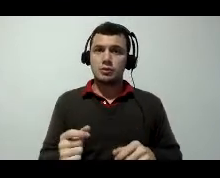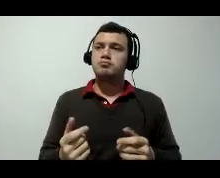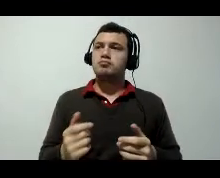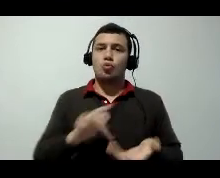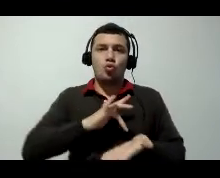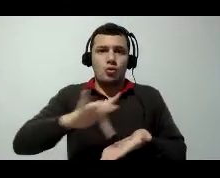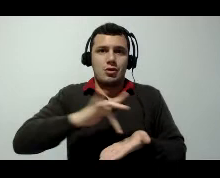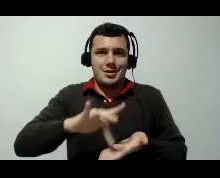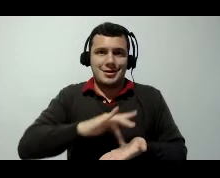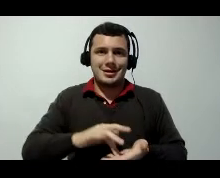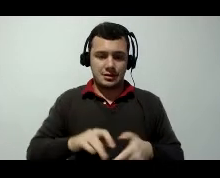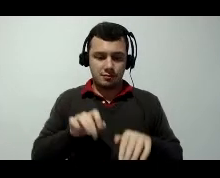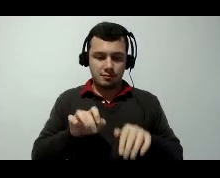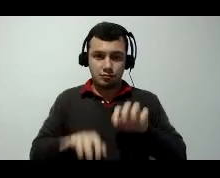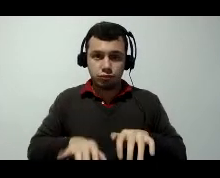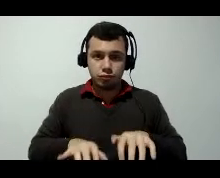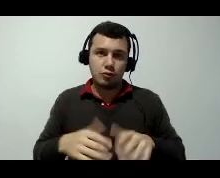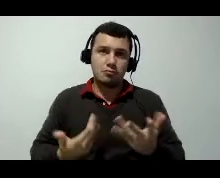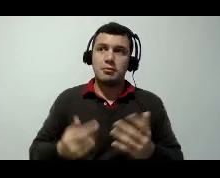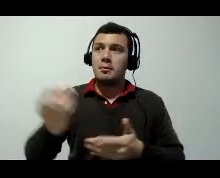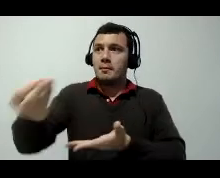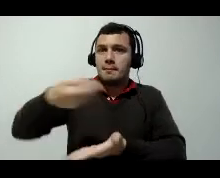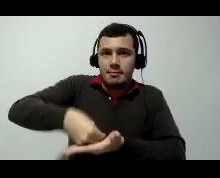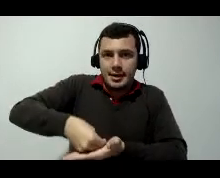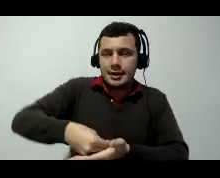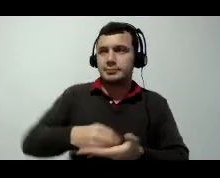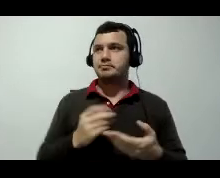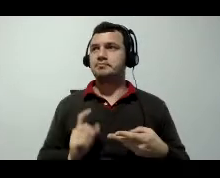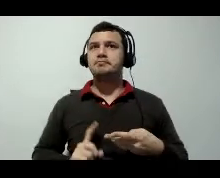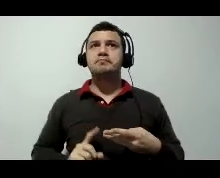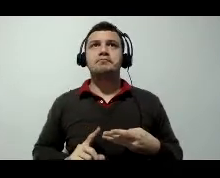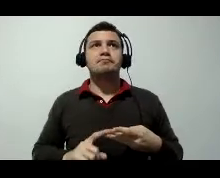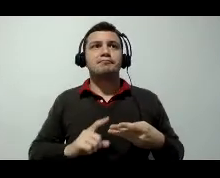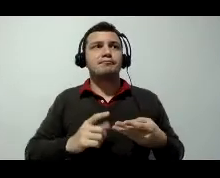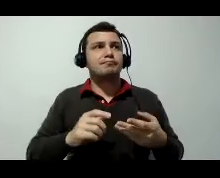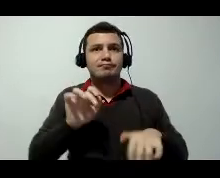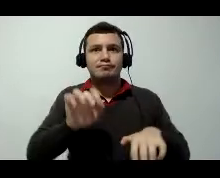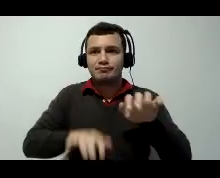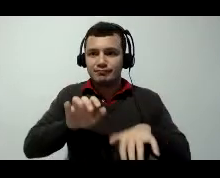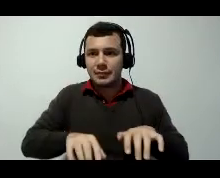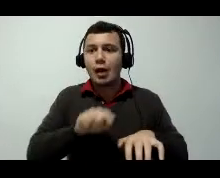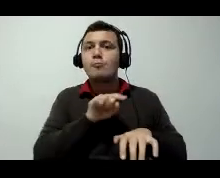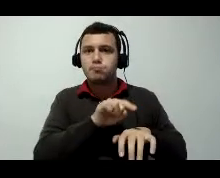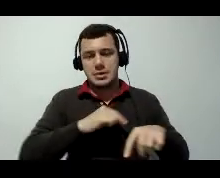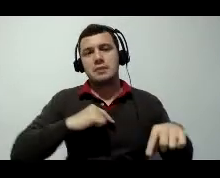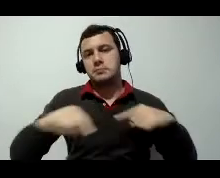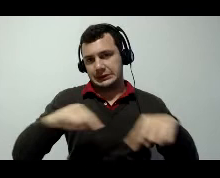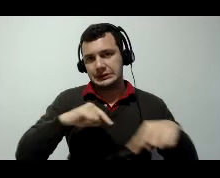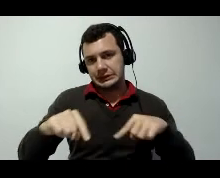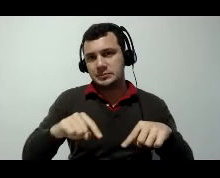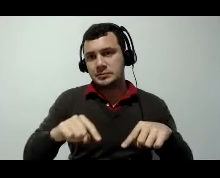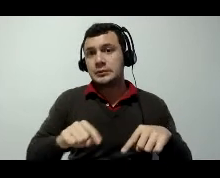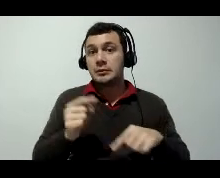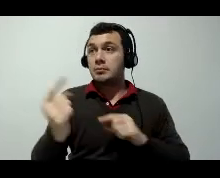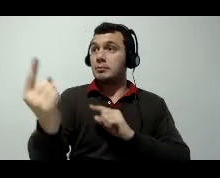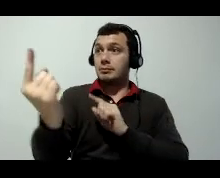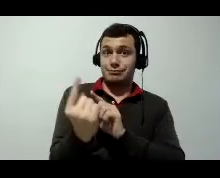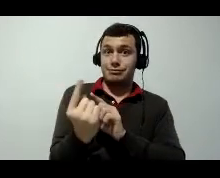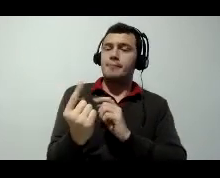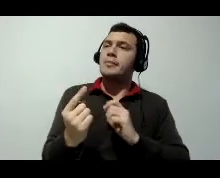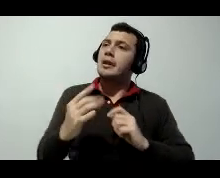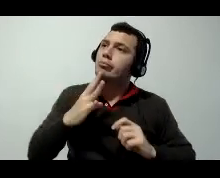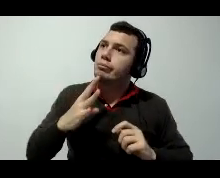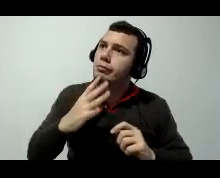recepción, facturación. Este personal es administrativo y tiene contacto con estos pacientes,